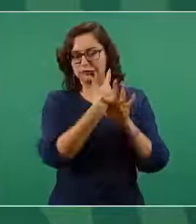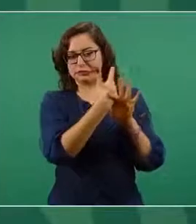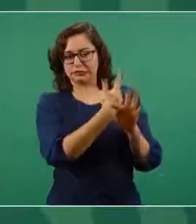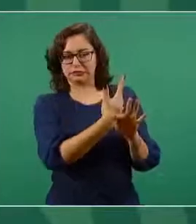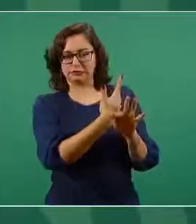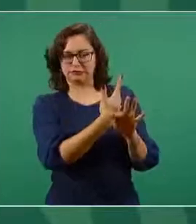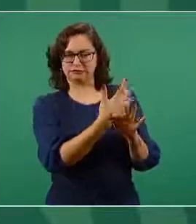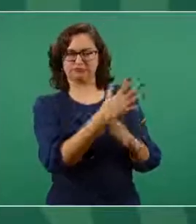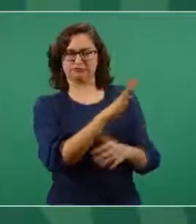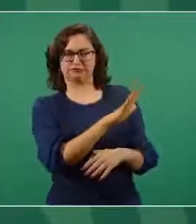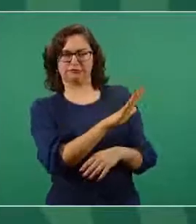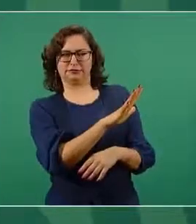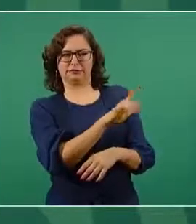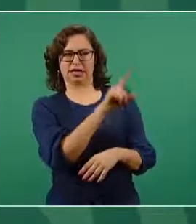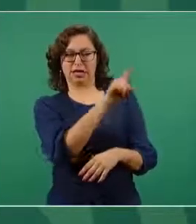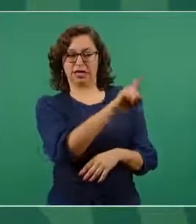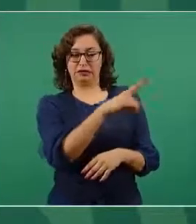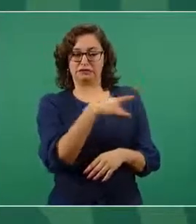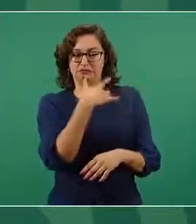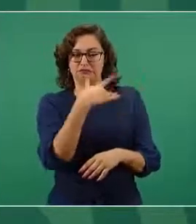hizo un cuestionamiento de mala fe